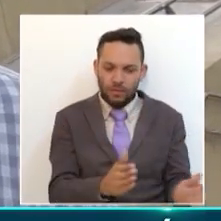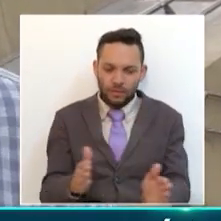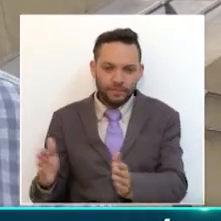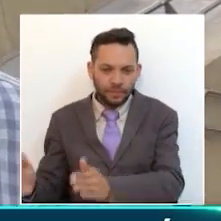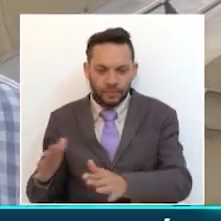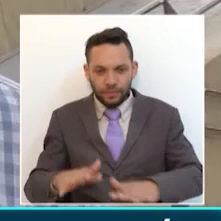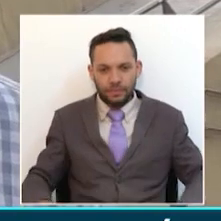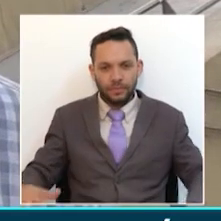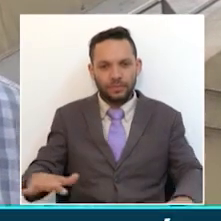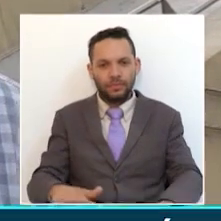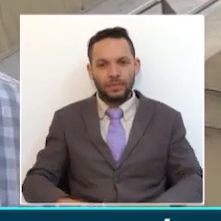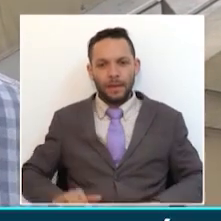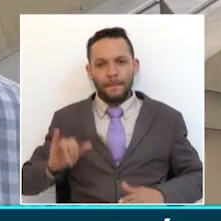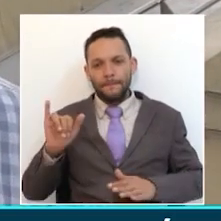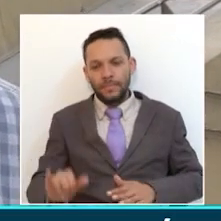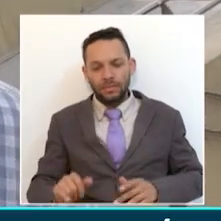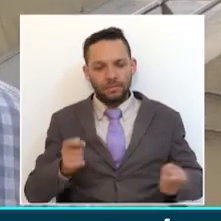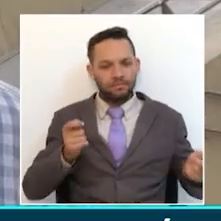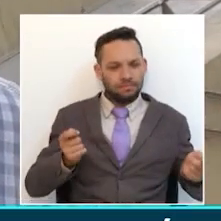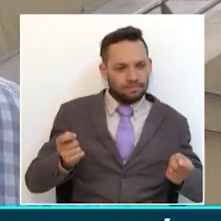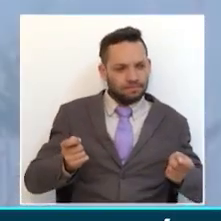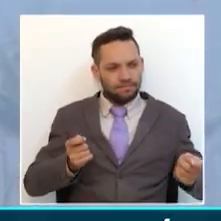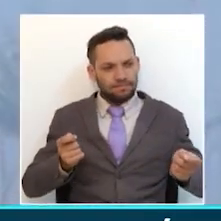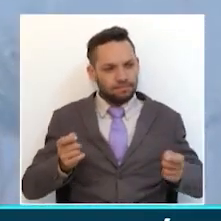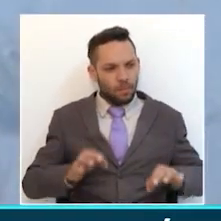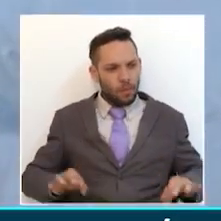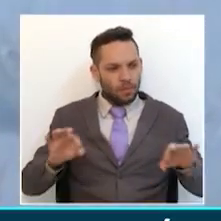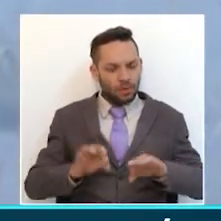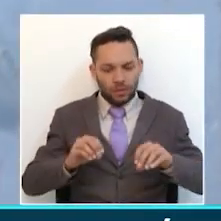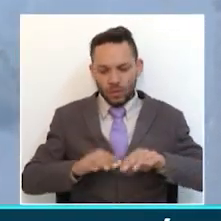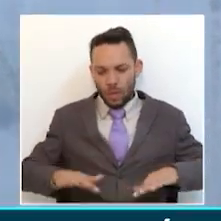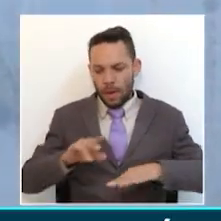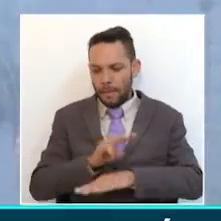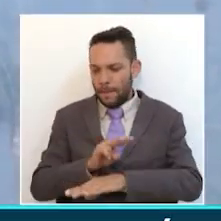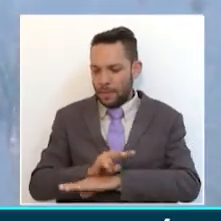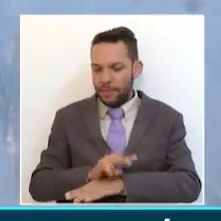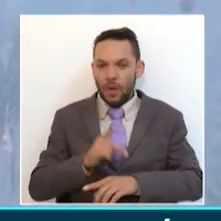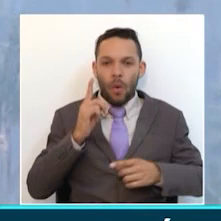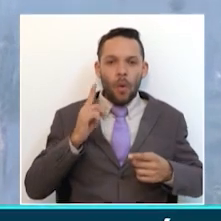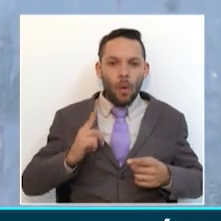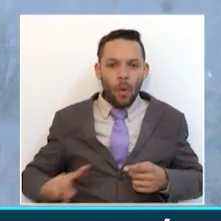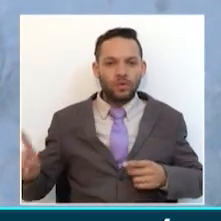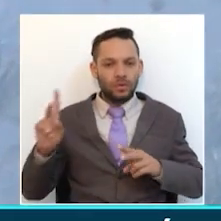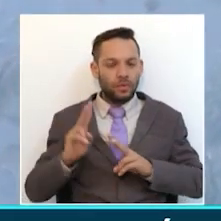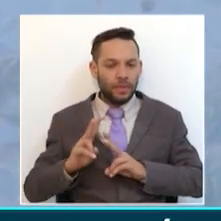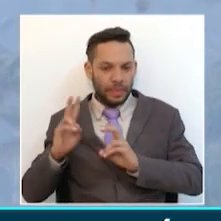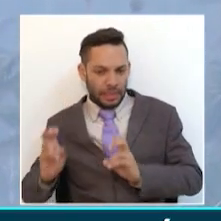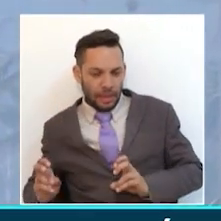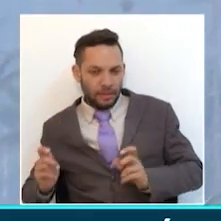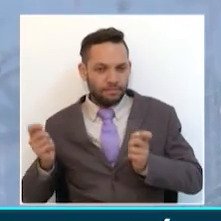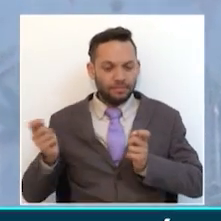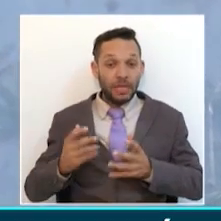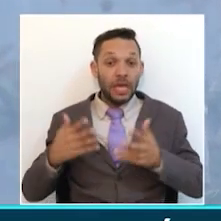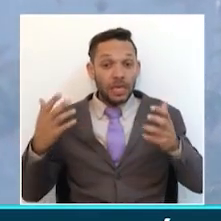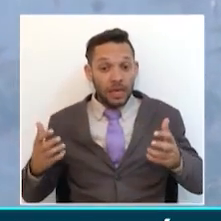desde estos otros instrumentos también los blindajes para el territorio. Otra de las herramientas legales que se invocarían para lograr la protección